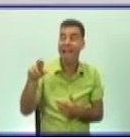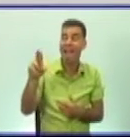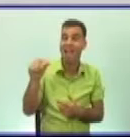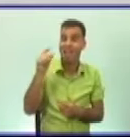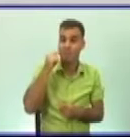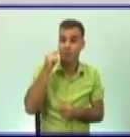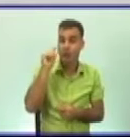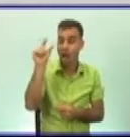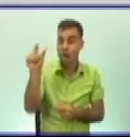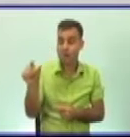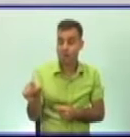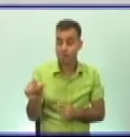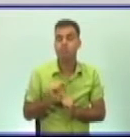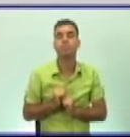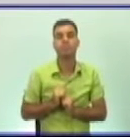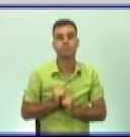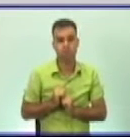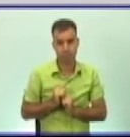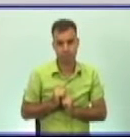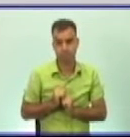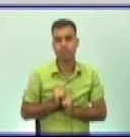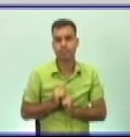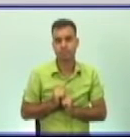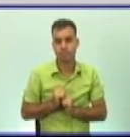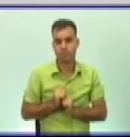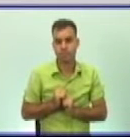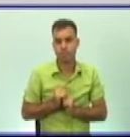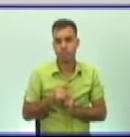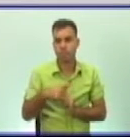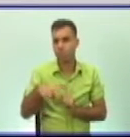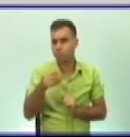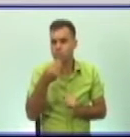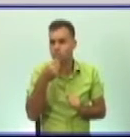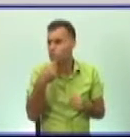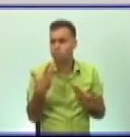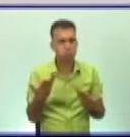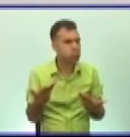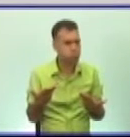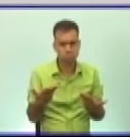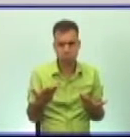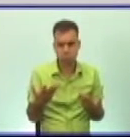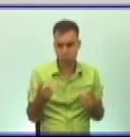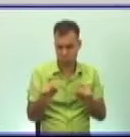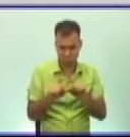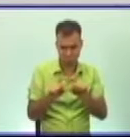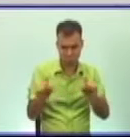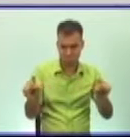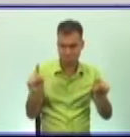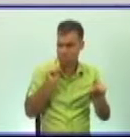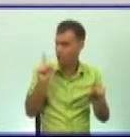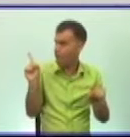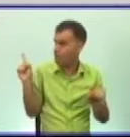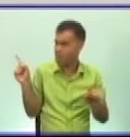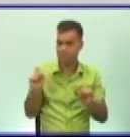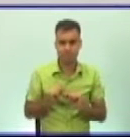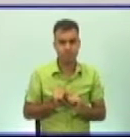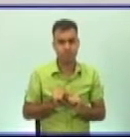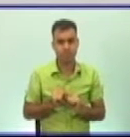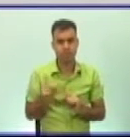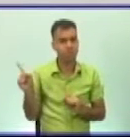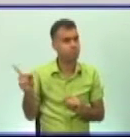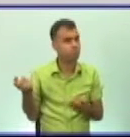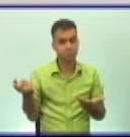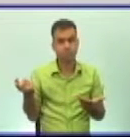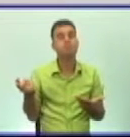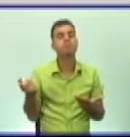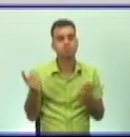tanto, atendiendo a los datos, usted podía haber utilizado la expresión general para calcular la potencia, que es el producto